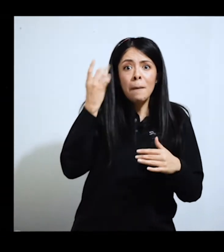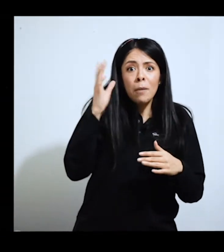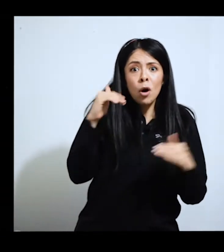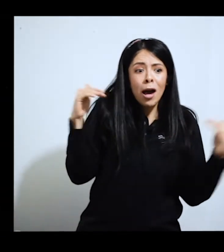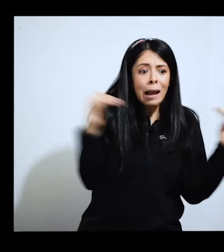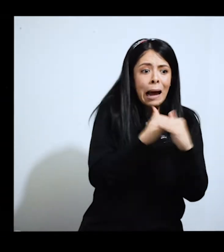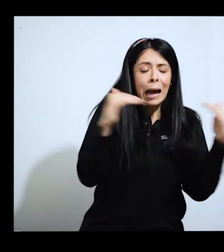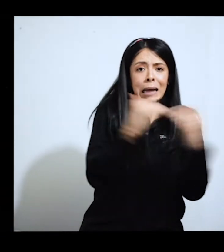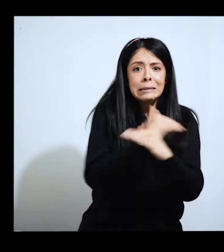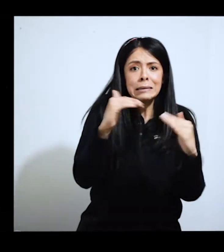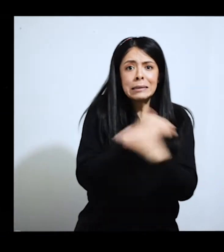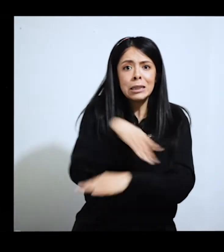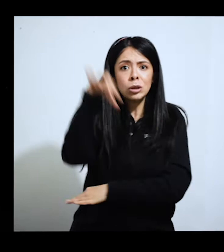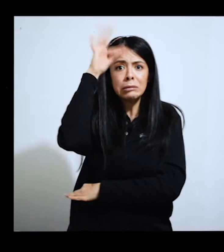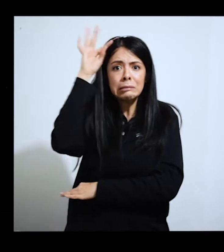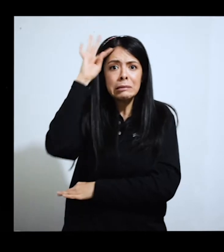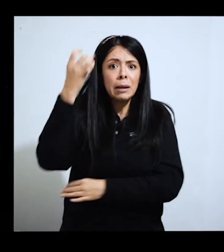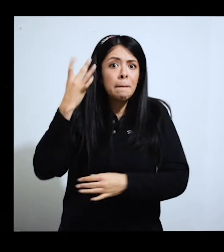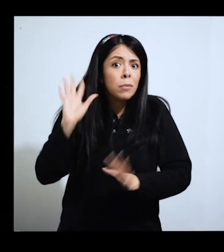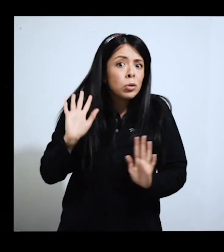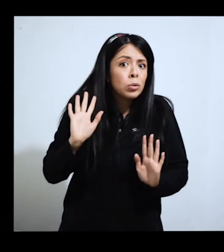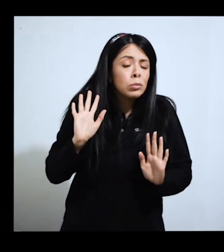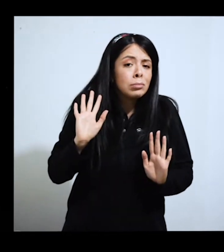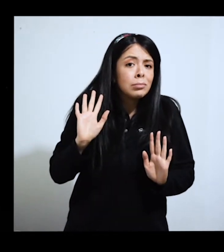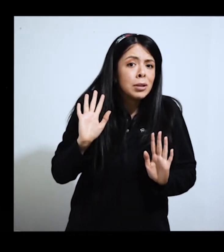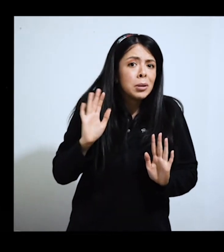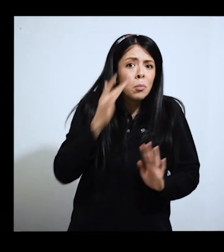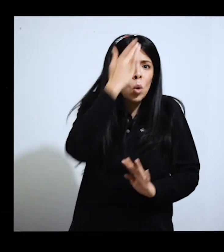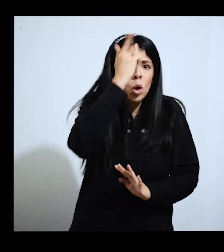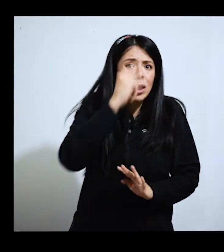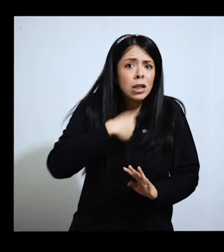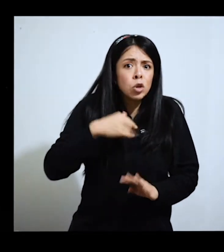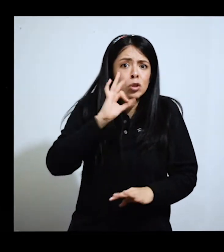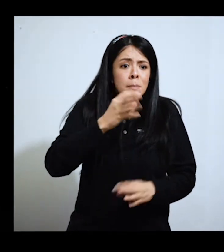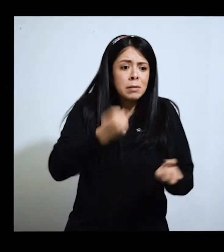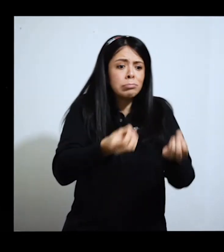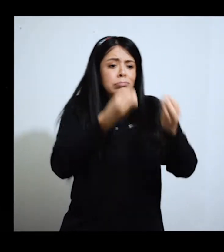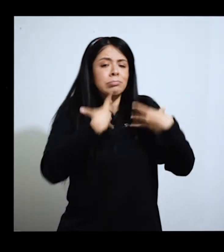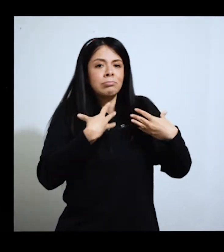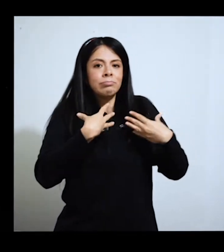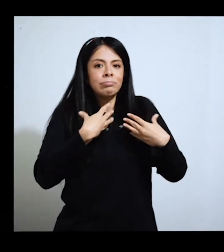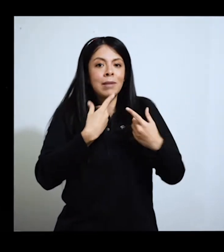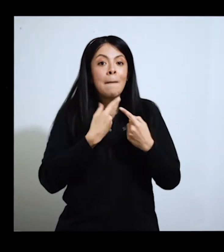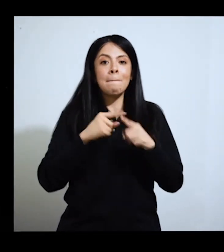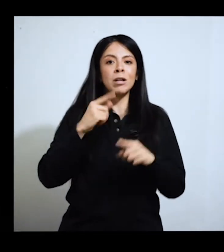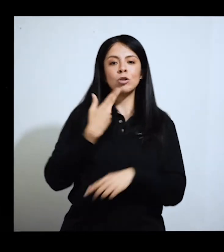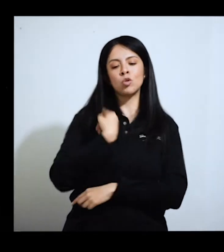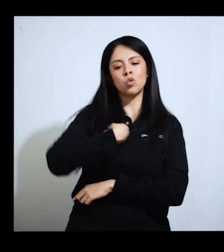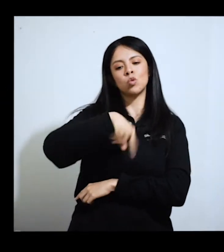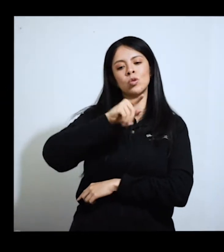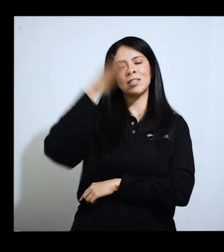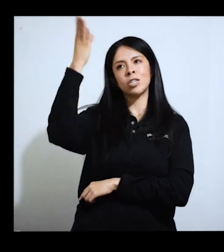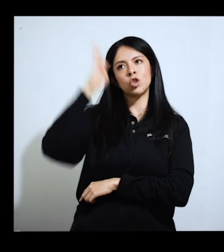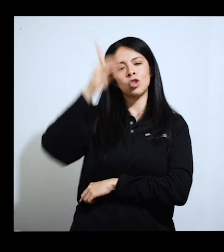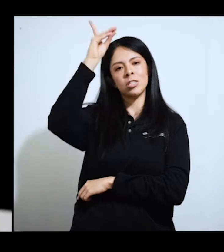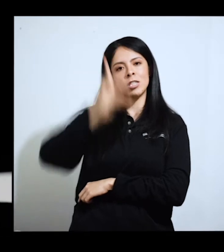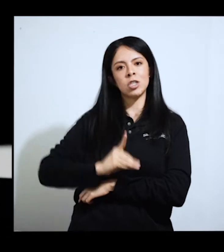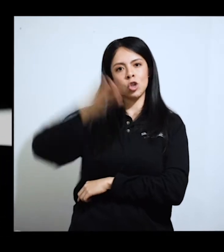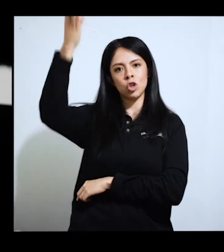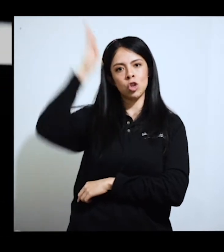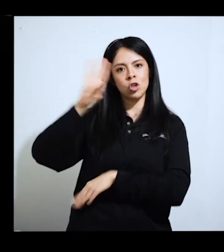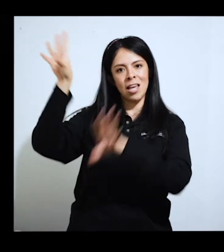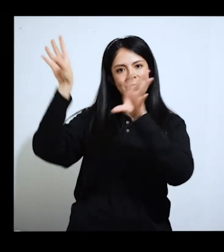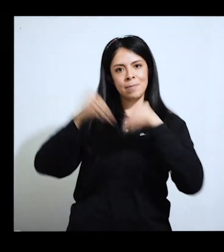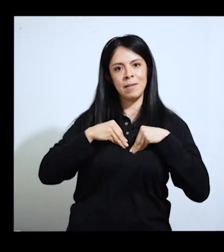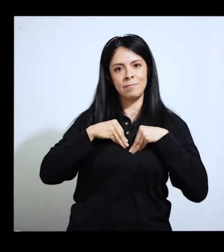estar fácilmente en las calles, en el cartucho, en cualquier lado, metido en cualquier cosa, porque digamos que el nivel de desamparo estaba para eso, pero no fue